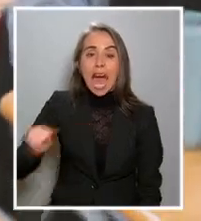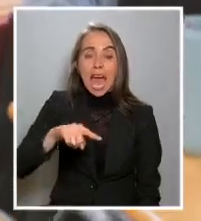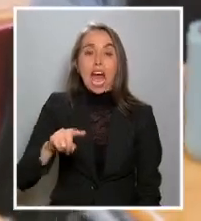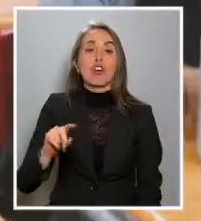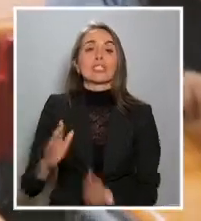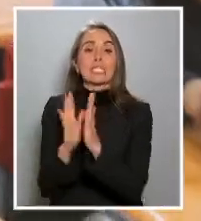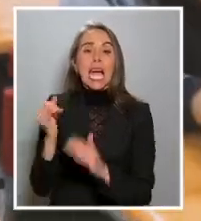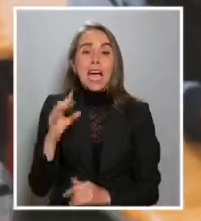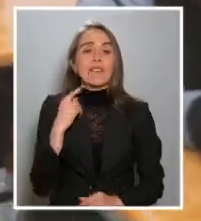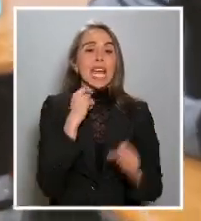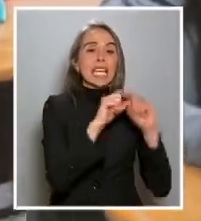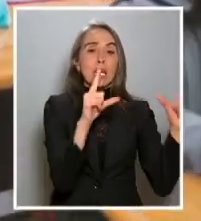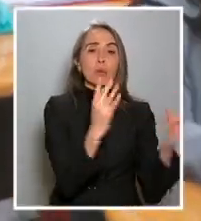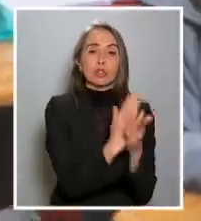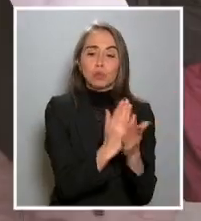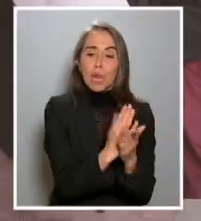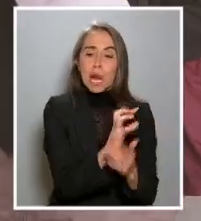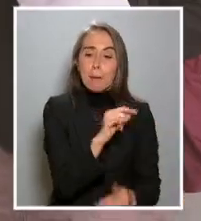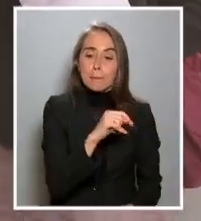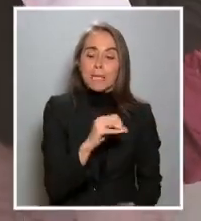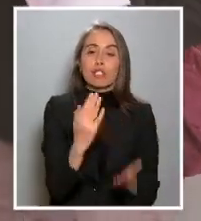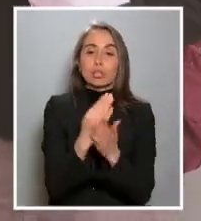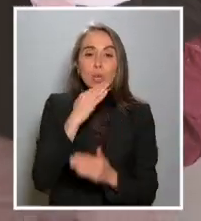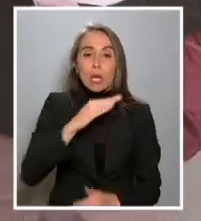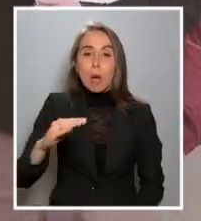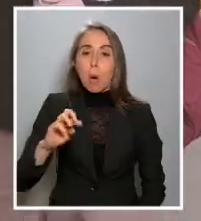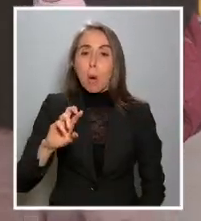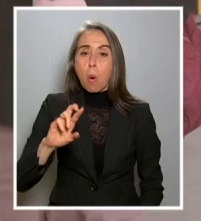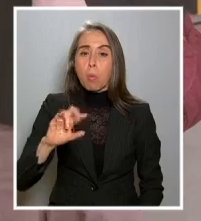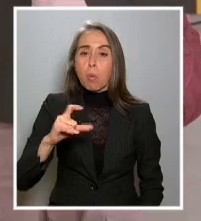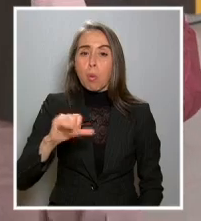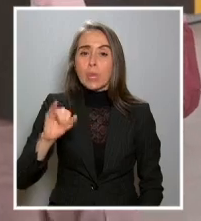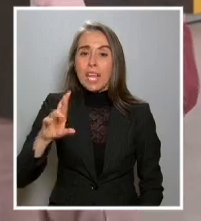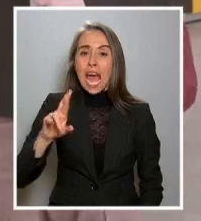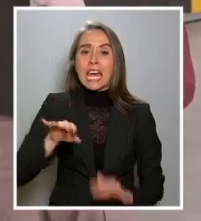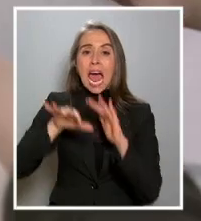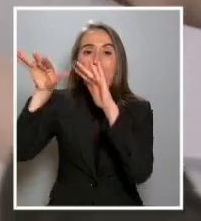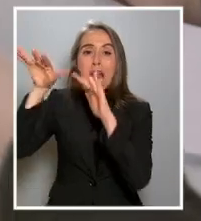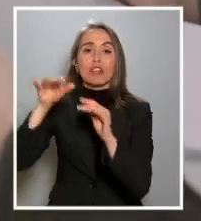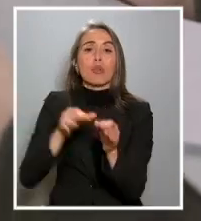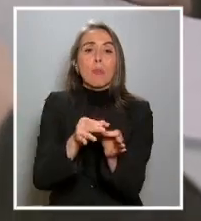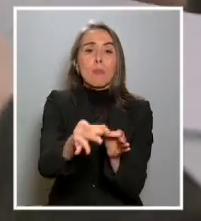Pinto de Quilpué, en la escuela rural Ullar Alto de Curaco de Vélez.